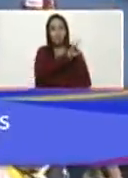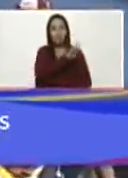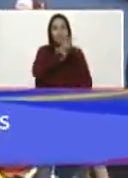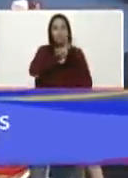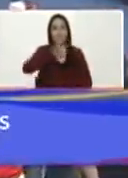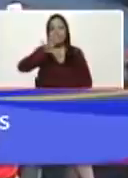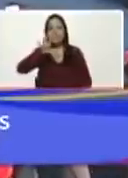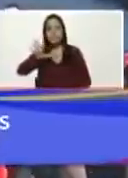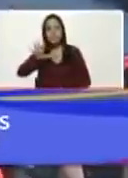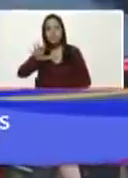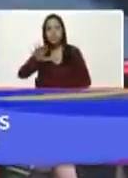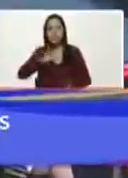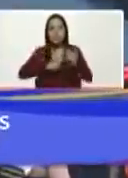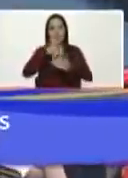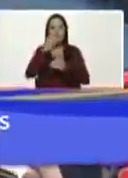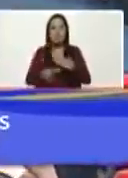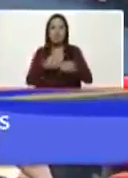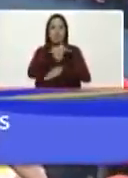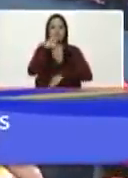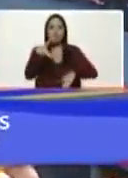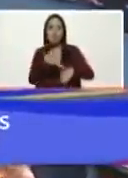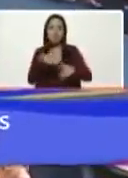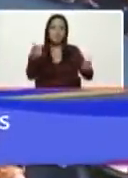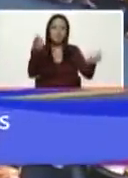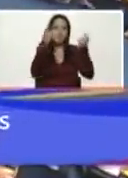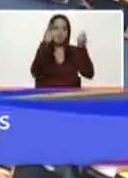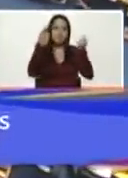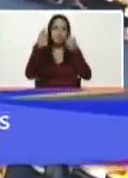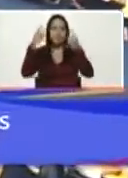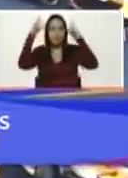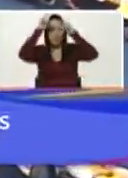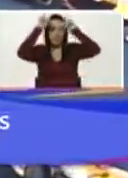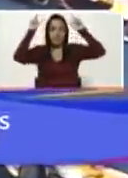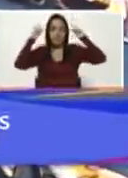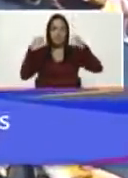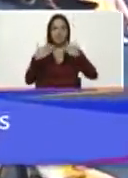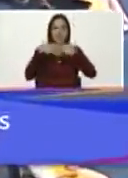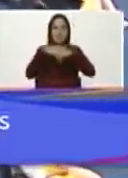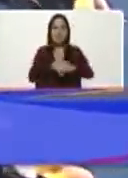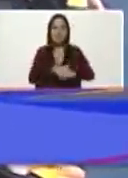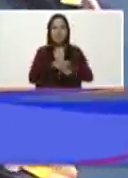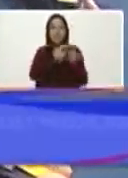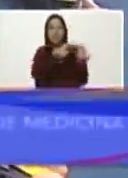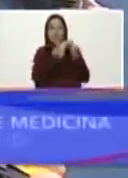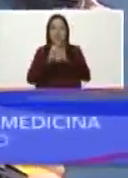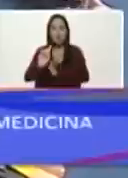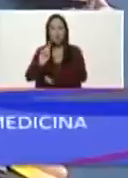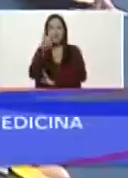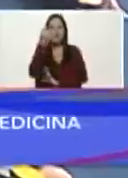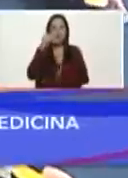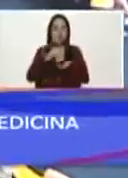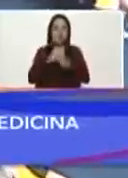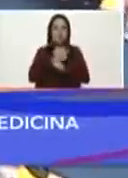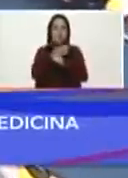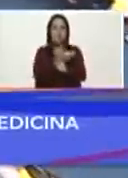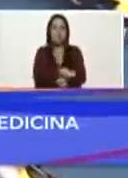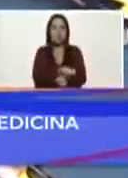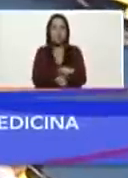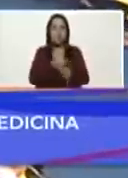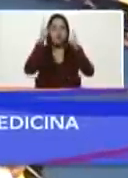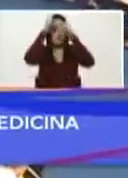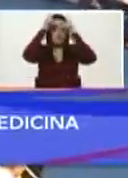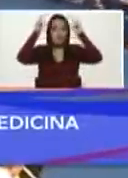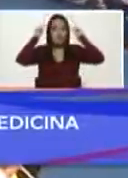325 en el Programa Nacional de Formación de Enfermería Integral Comunitaria, primera corte de